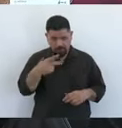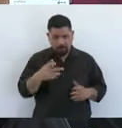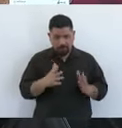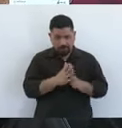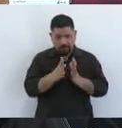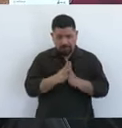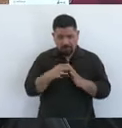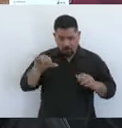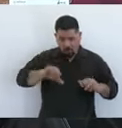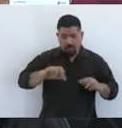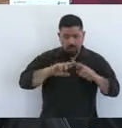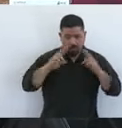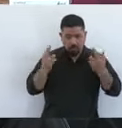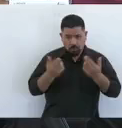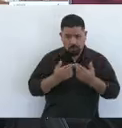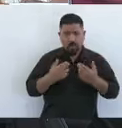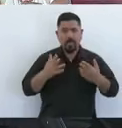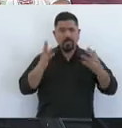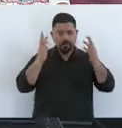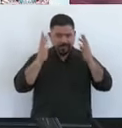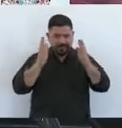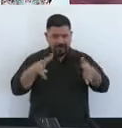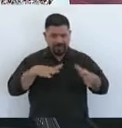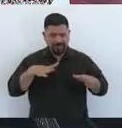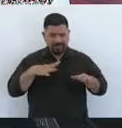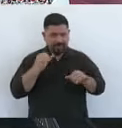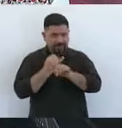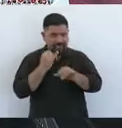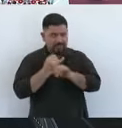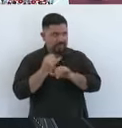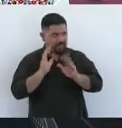aquí en esta reunión tienen ya la señal de internet.